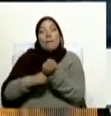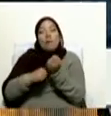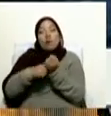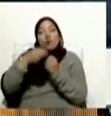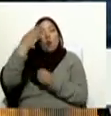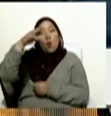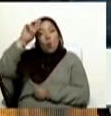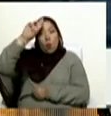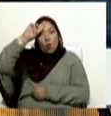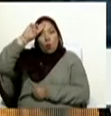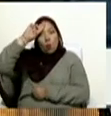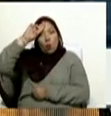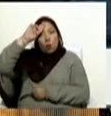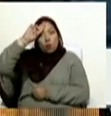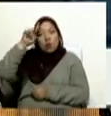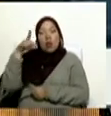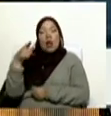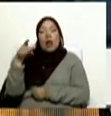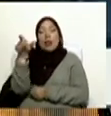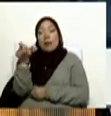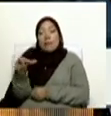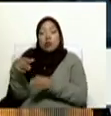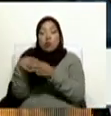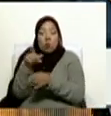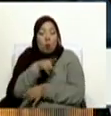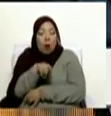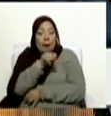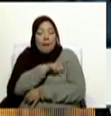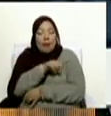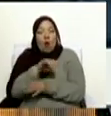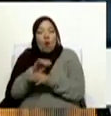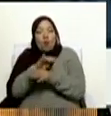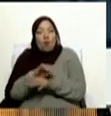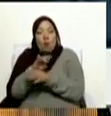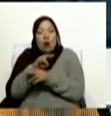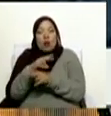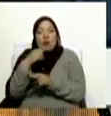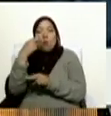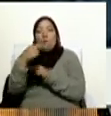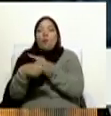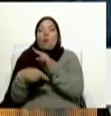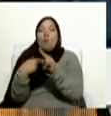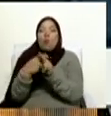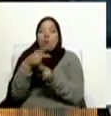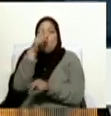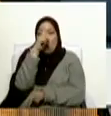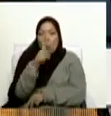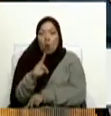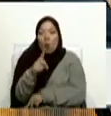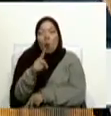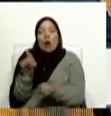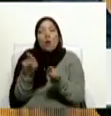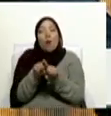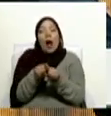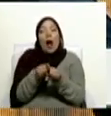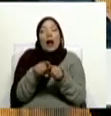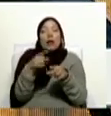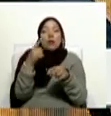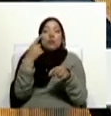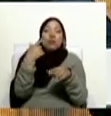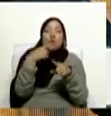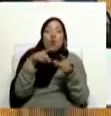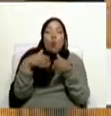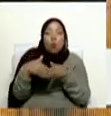parte de los planes que tenían los monárquicos era mantener Puerto cabello y desde Cuba y Puerto Rico seguir llevando